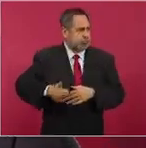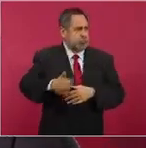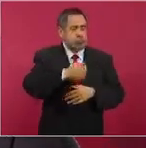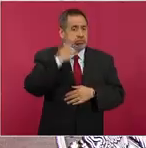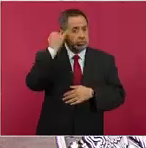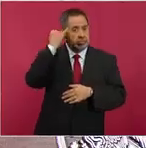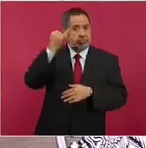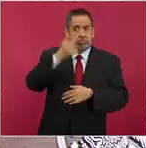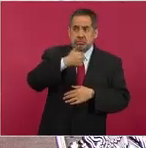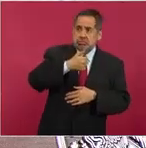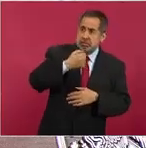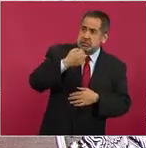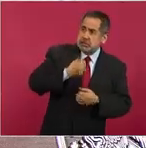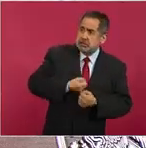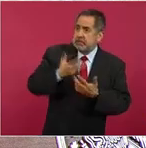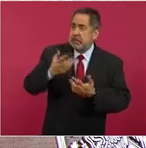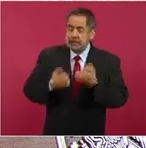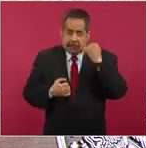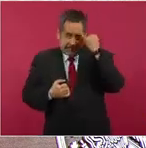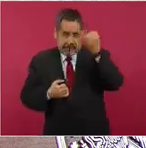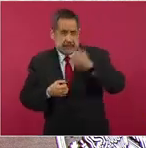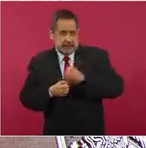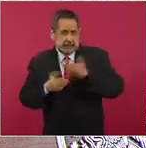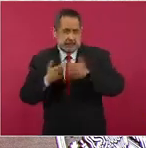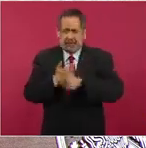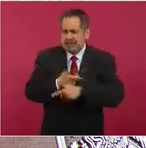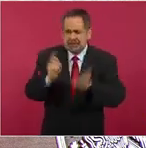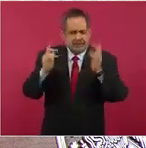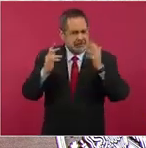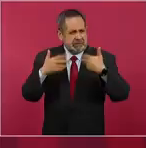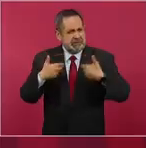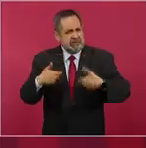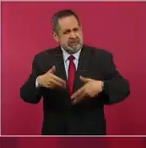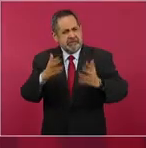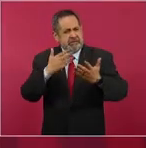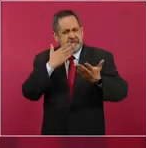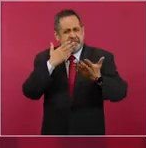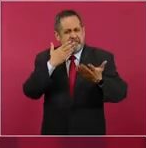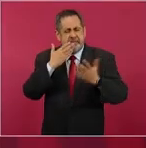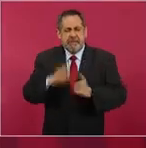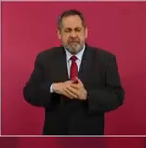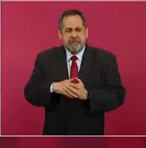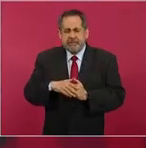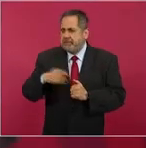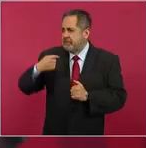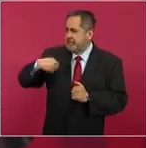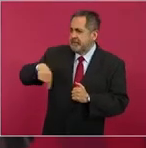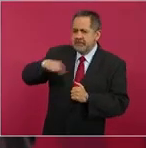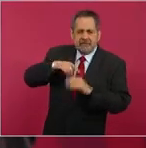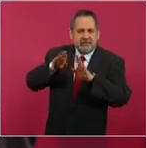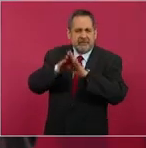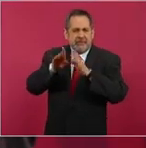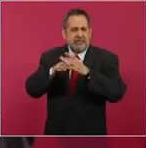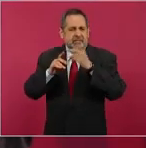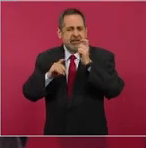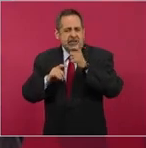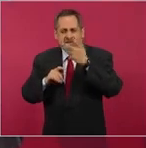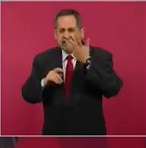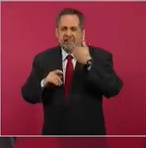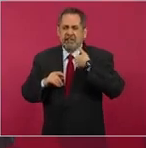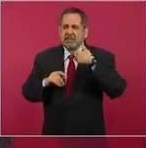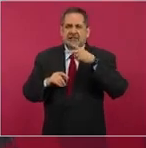de las ideas, las libertades somos incapaces